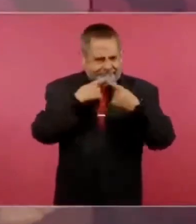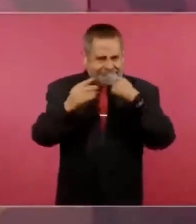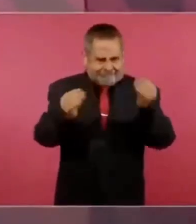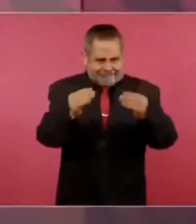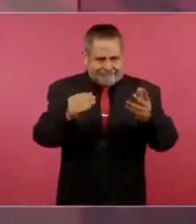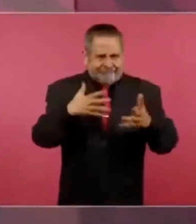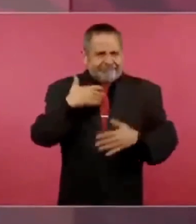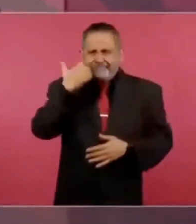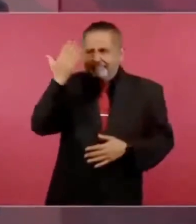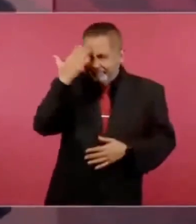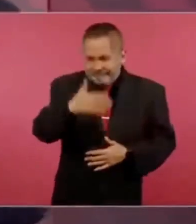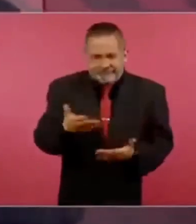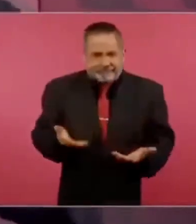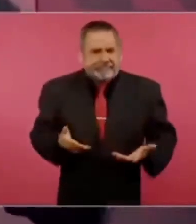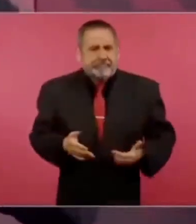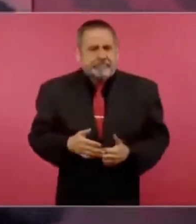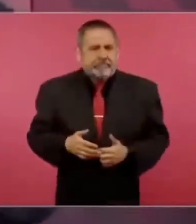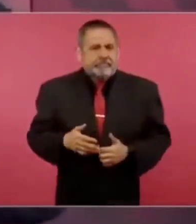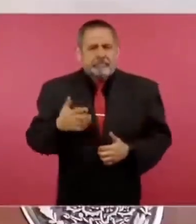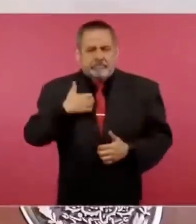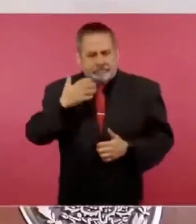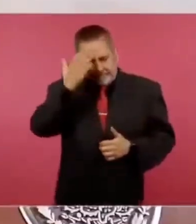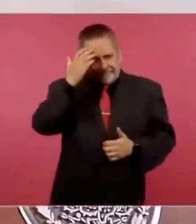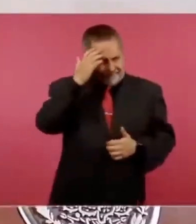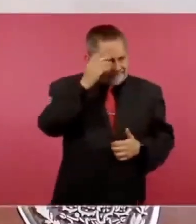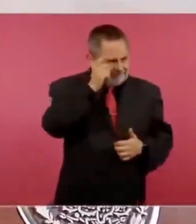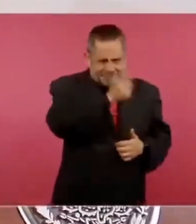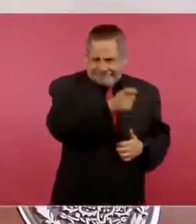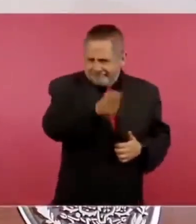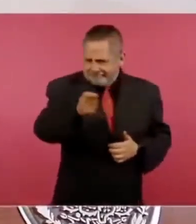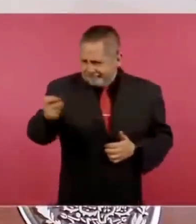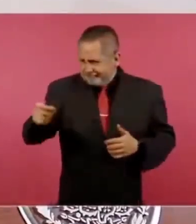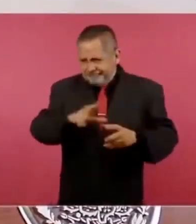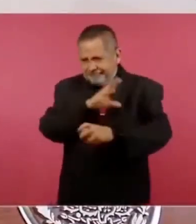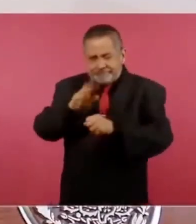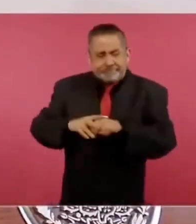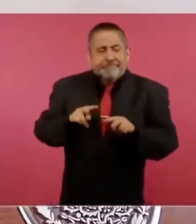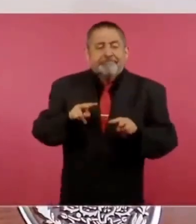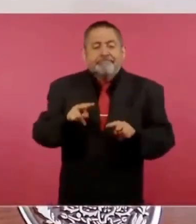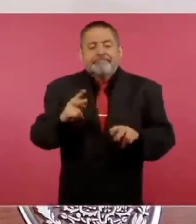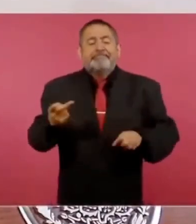Quiero saber, quiero conocer todo,